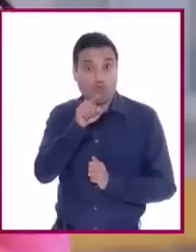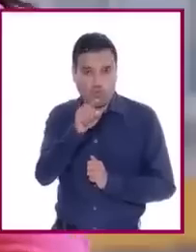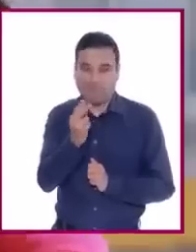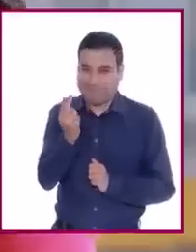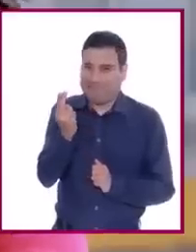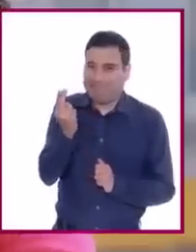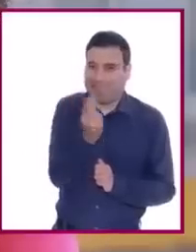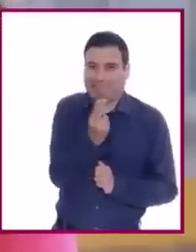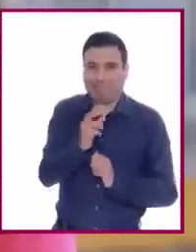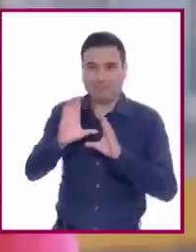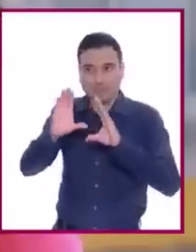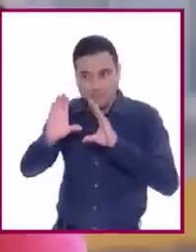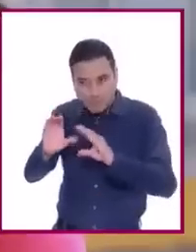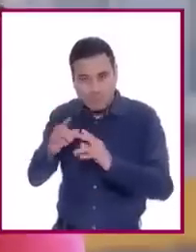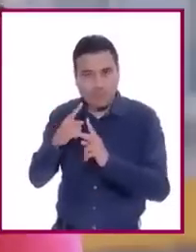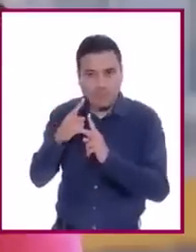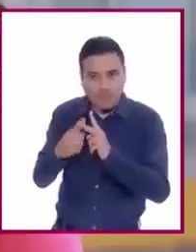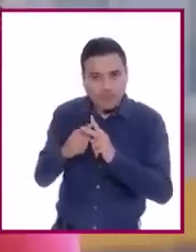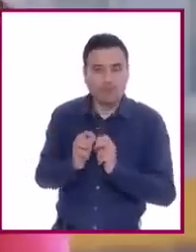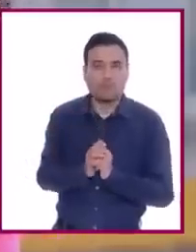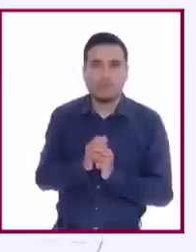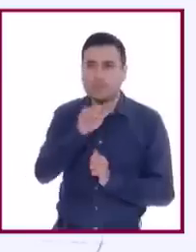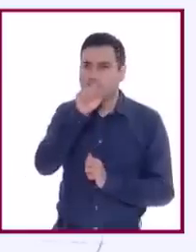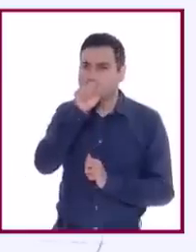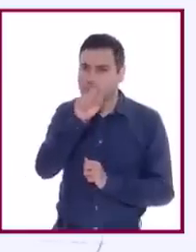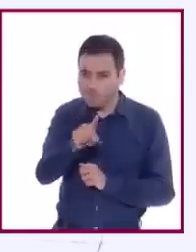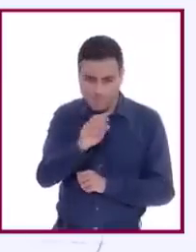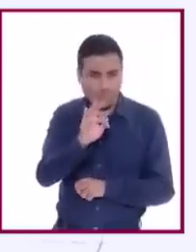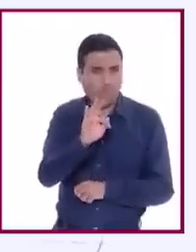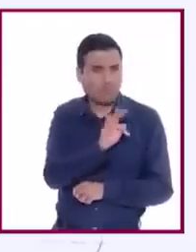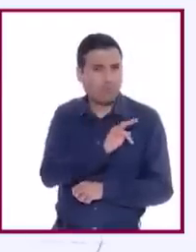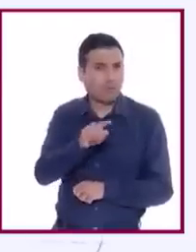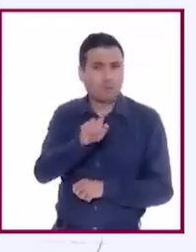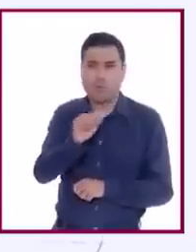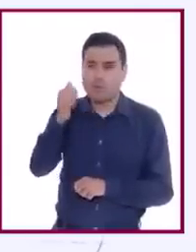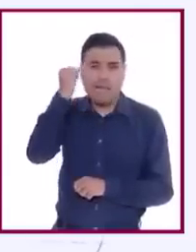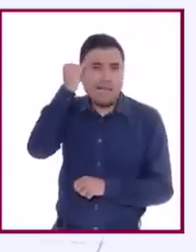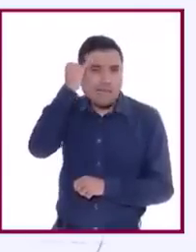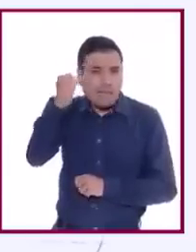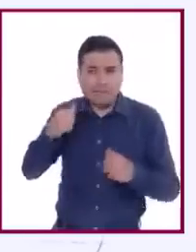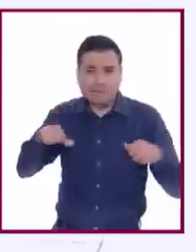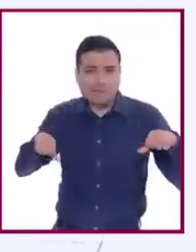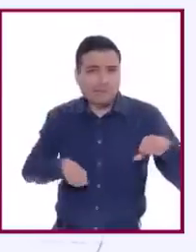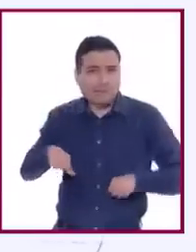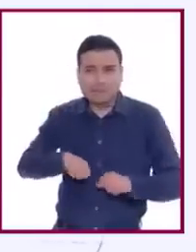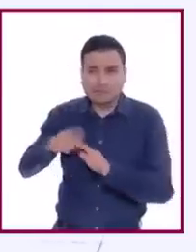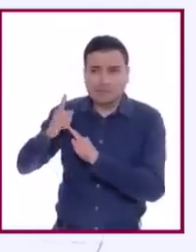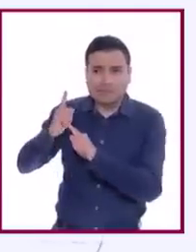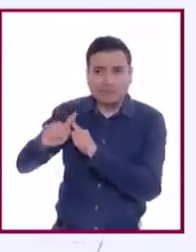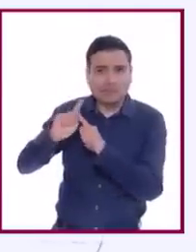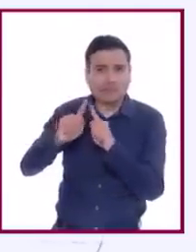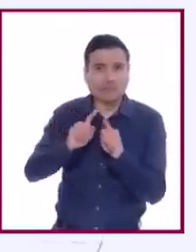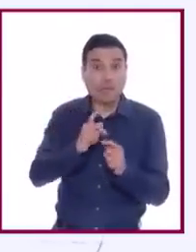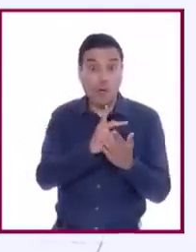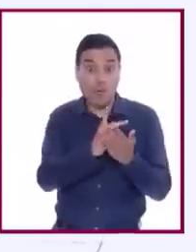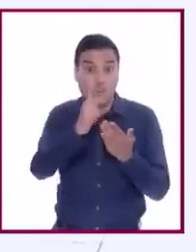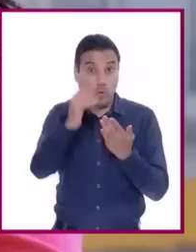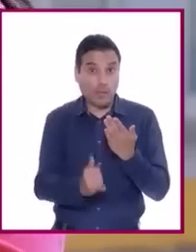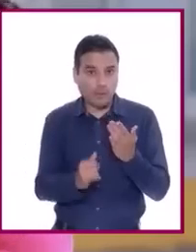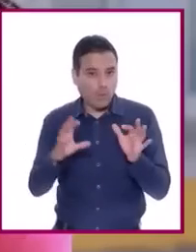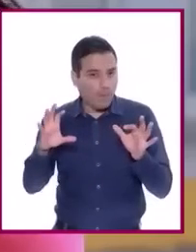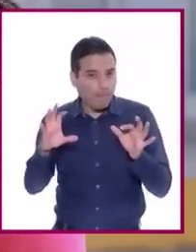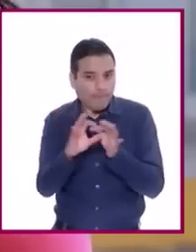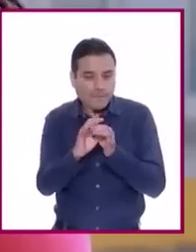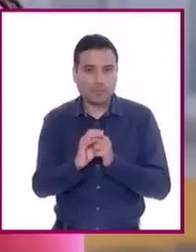reforzados pero habrá que proponer otras actividades que se vinculan con el proyecto porque ese es el corazón de un proyecto